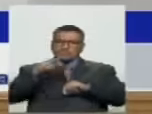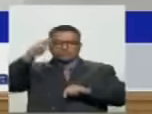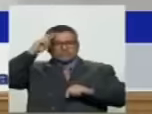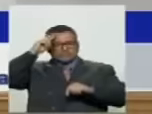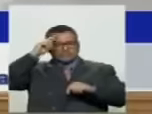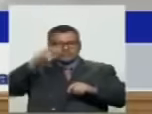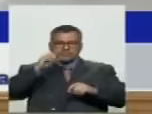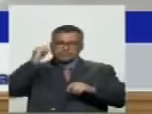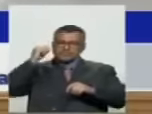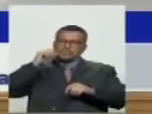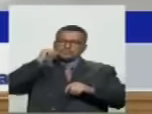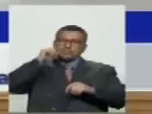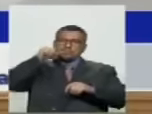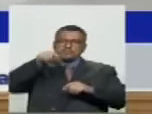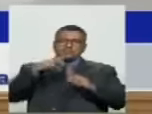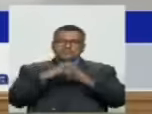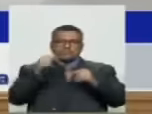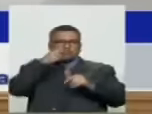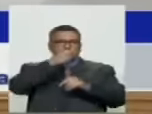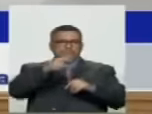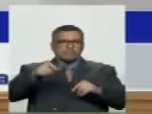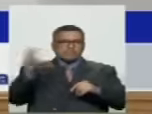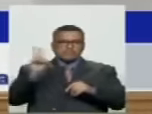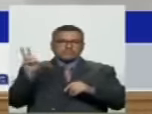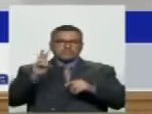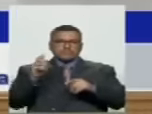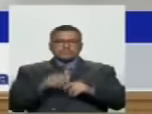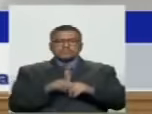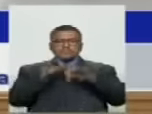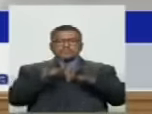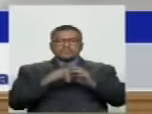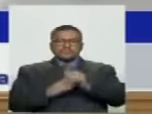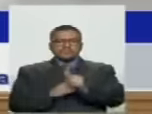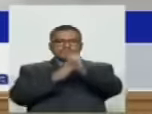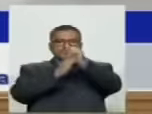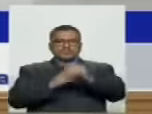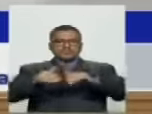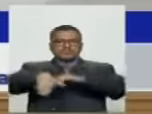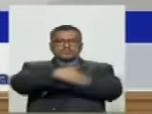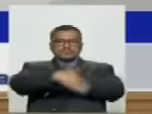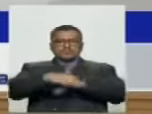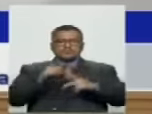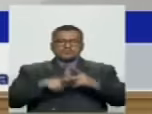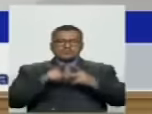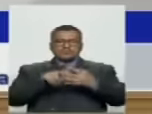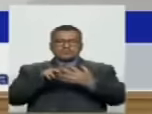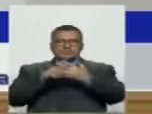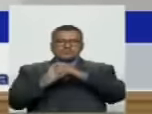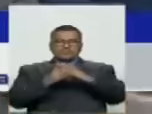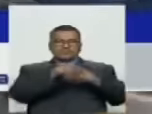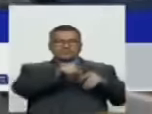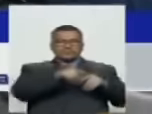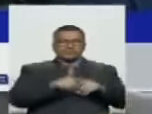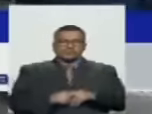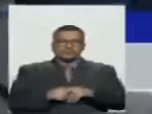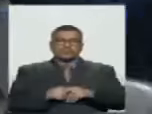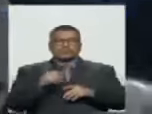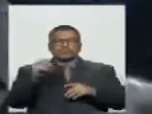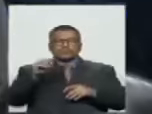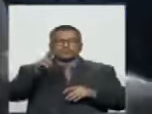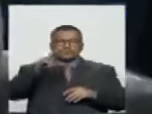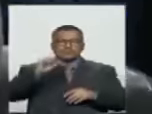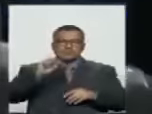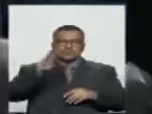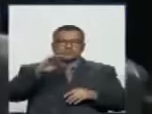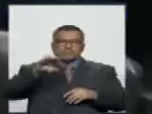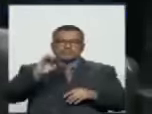respeto, de admiración a todo el pueblo de Venezuela, pero sobre todo a las lideresas de calle, de comunidad, de VC,